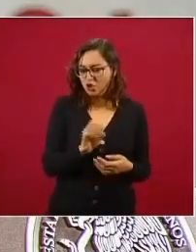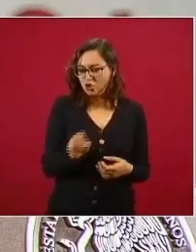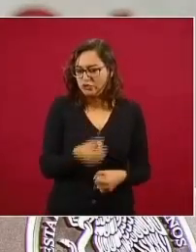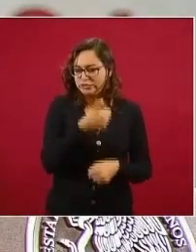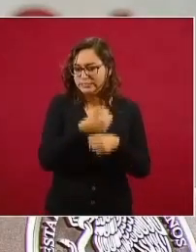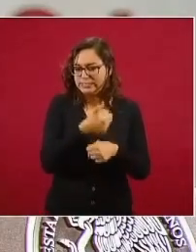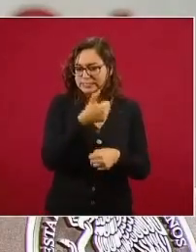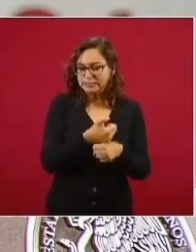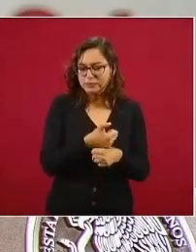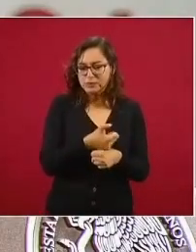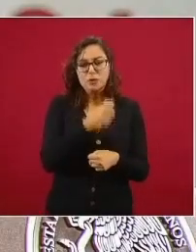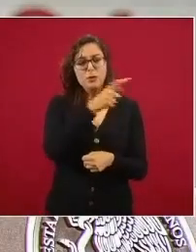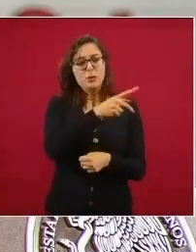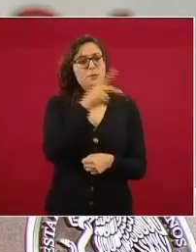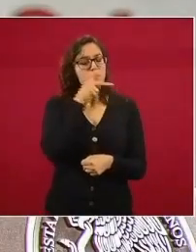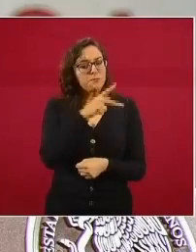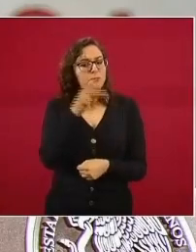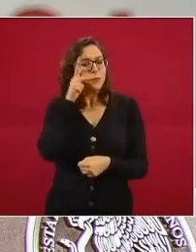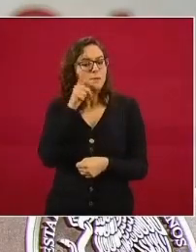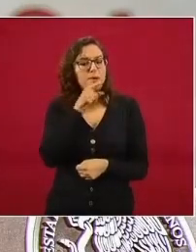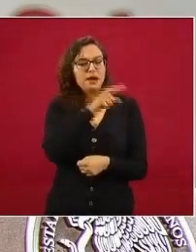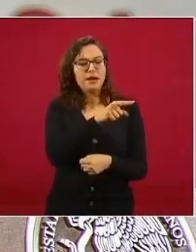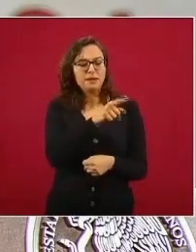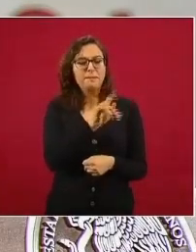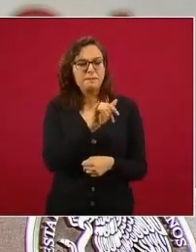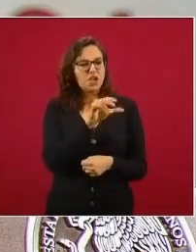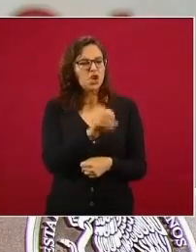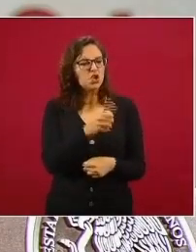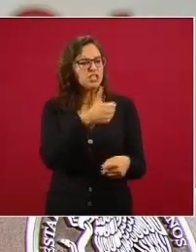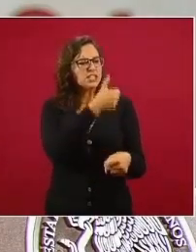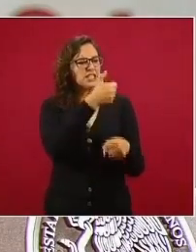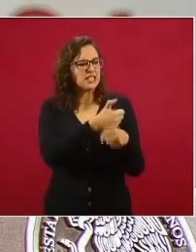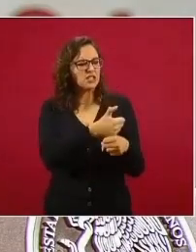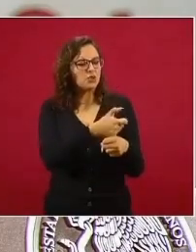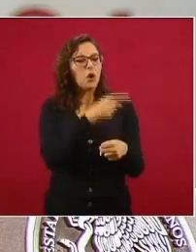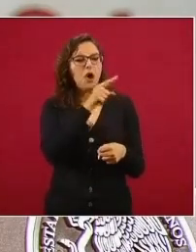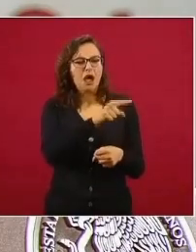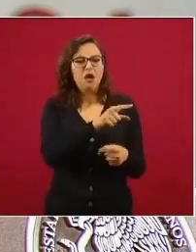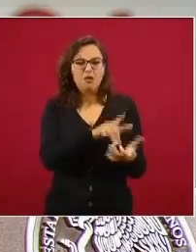que fue el que apoyó la invasión a México